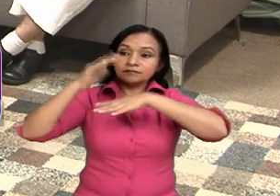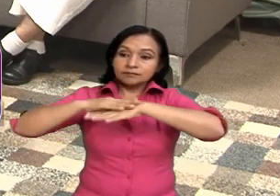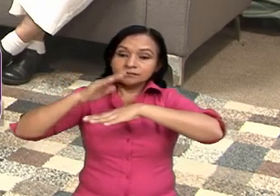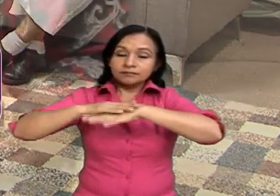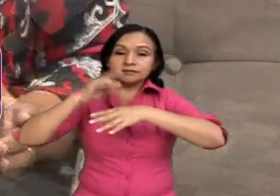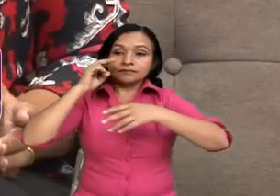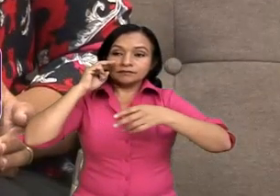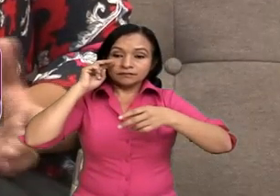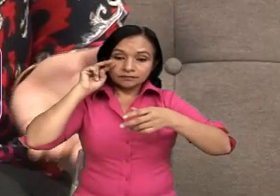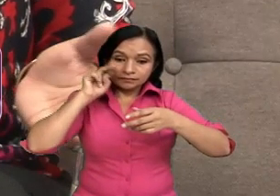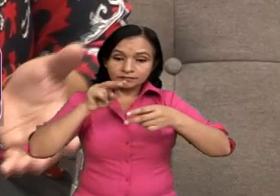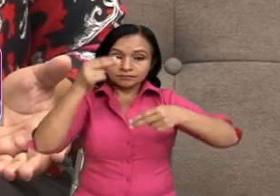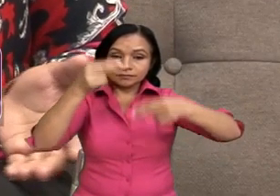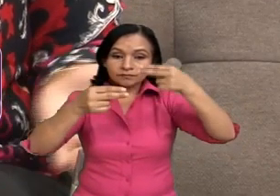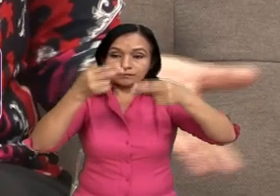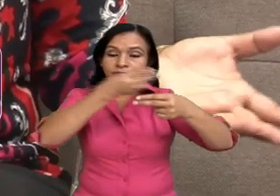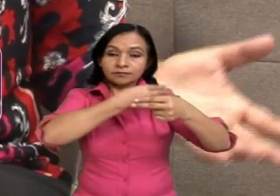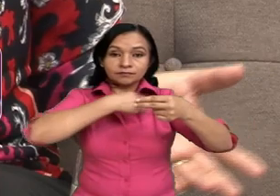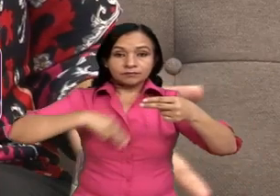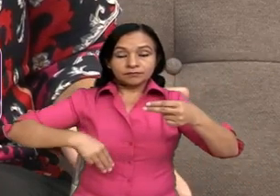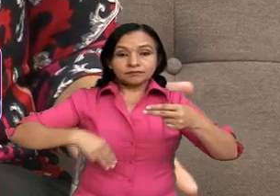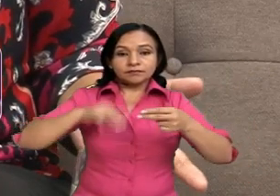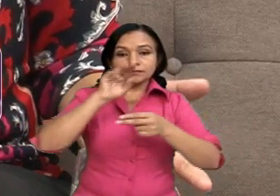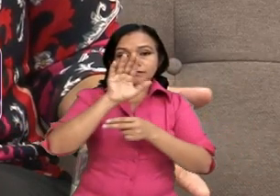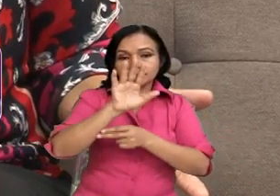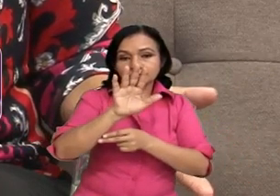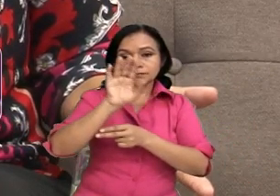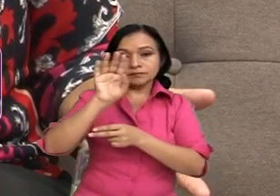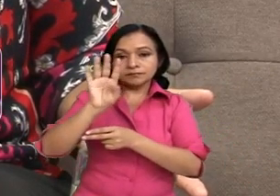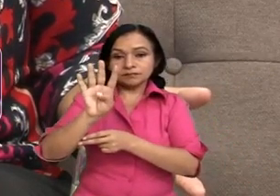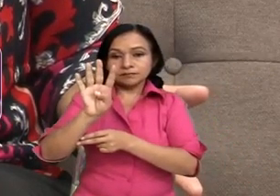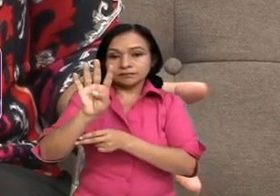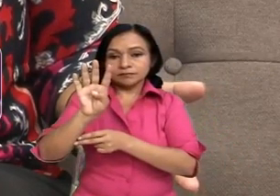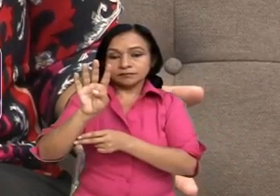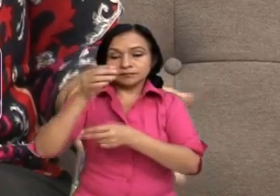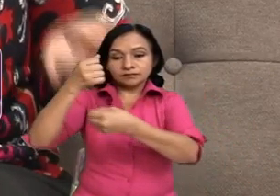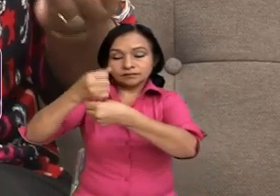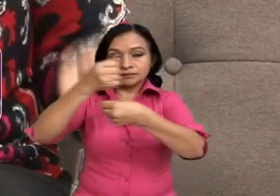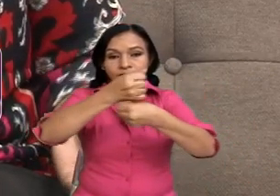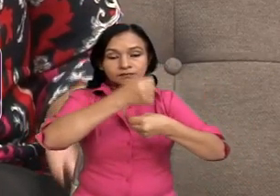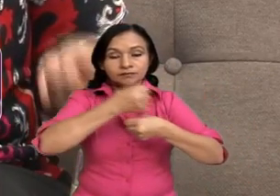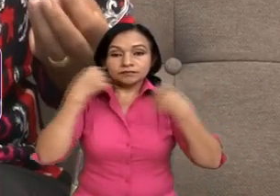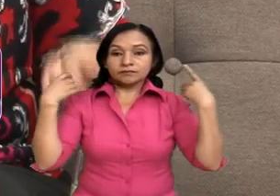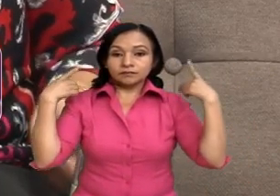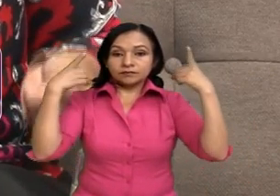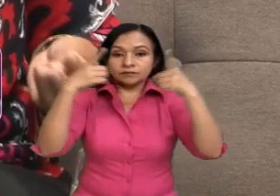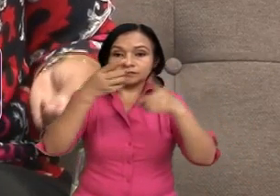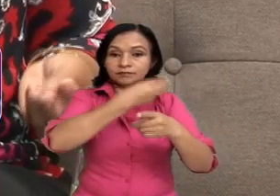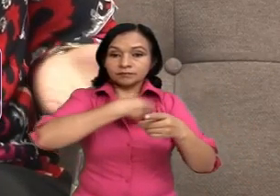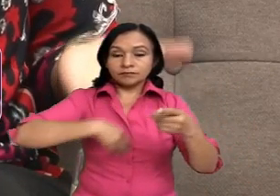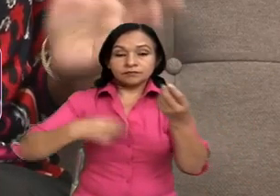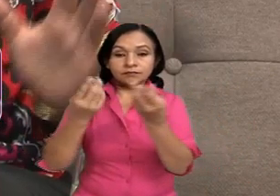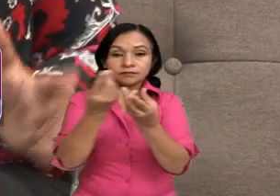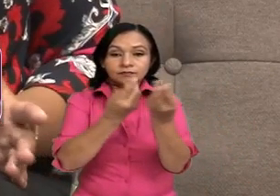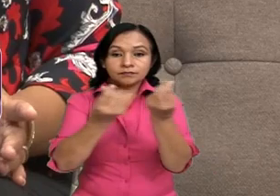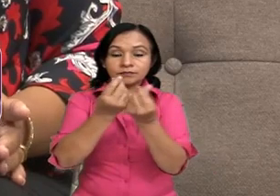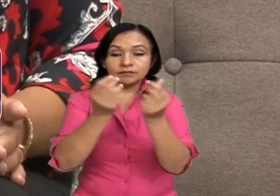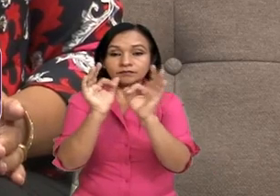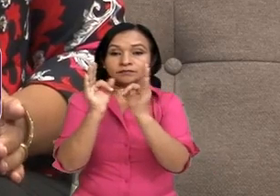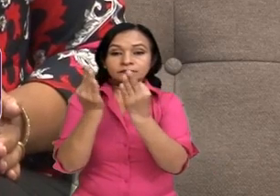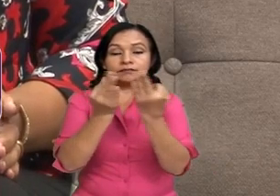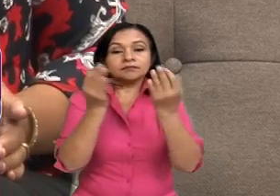datos, nosotros en el ministerio, el 54% de los cargos de dirección del Ministerio de la Economía Familiar están en manos